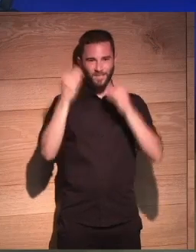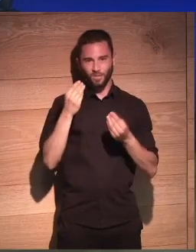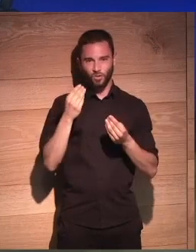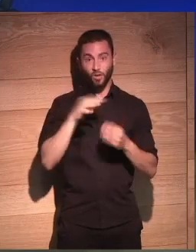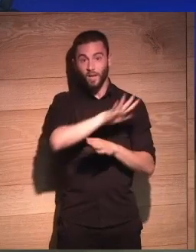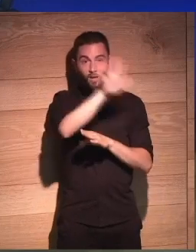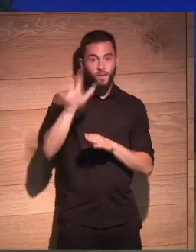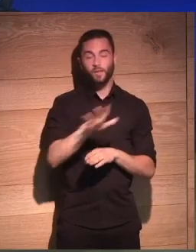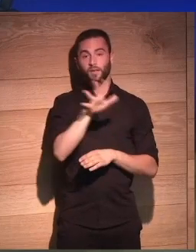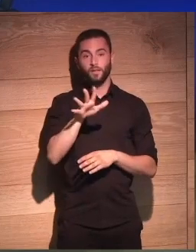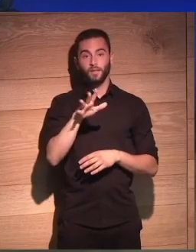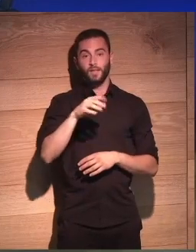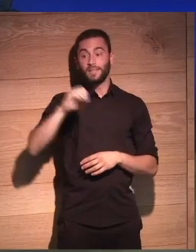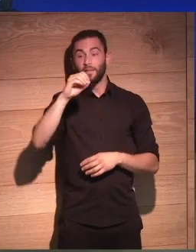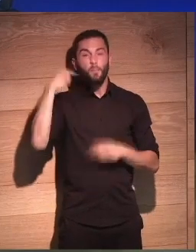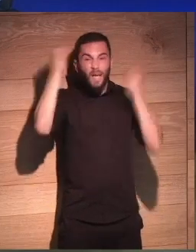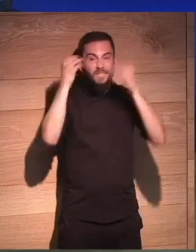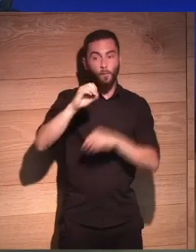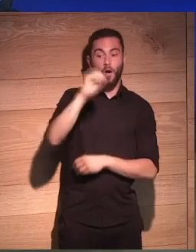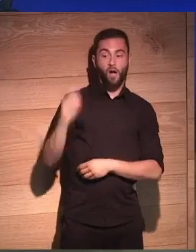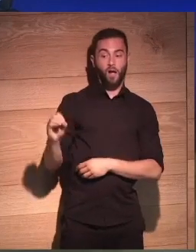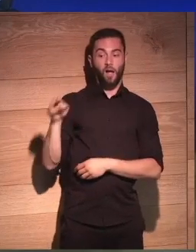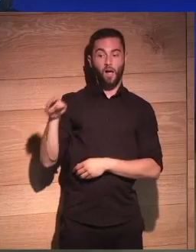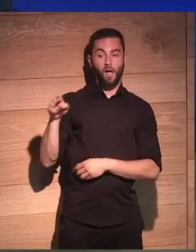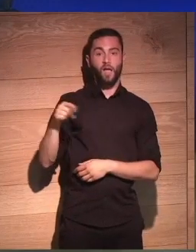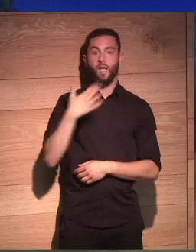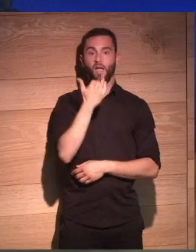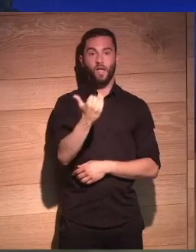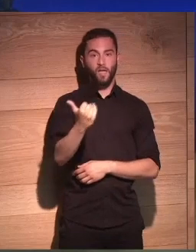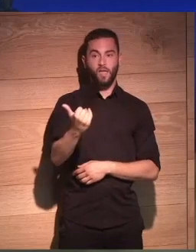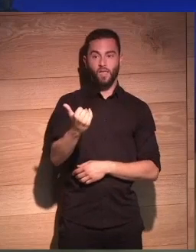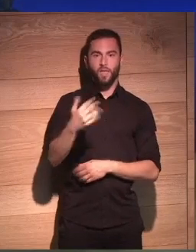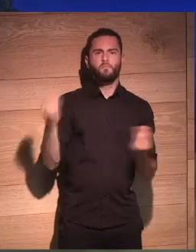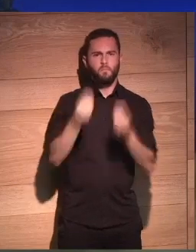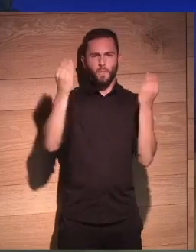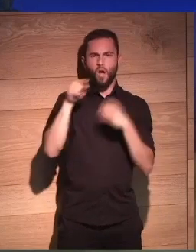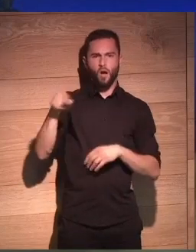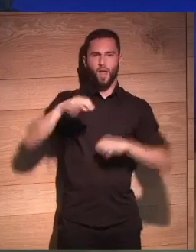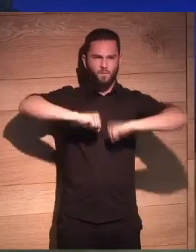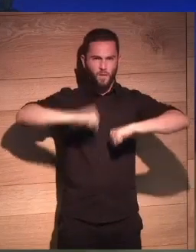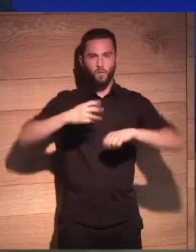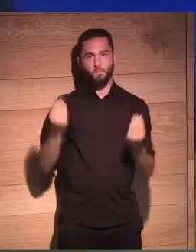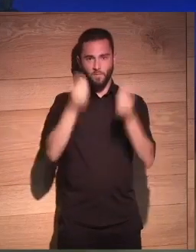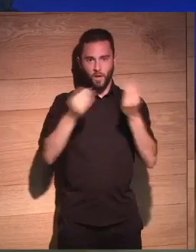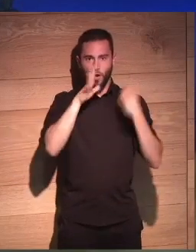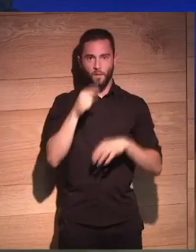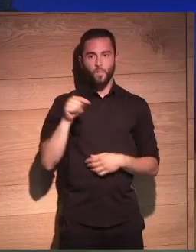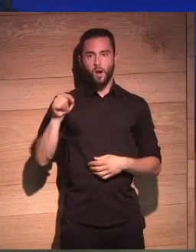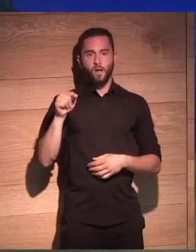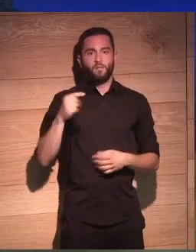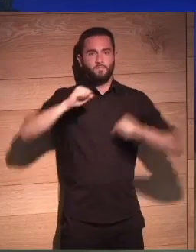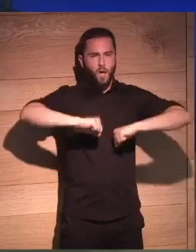en el oriente, los países asiáticos hacen mejor el envejecimiento, ¿no?, porque las personas mayores están en un pedestal, se les respeta